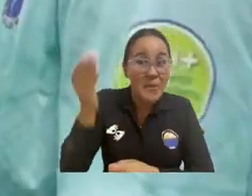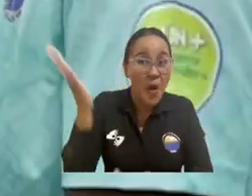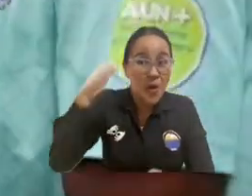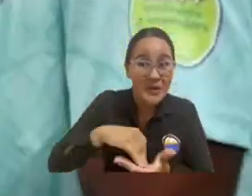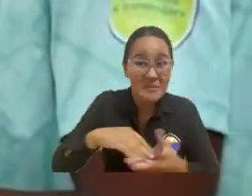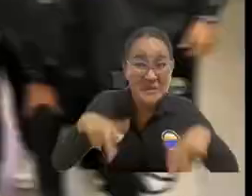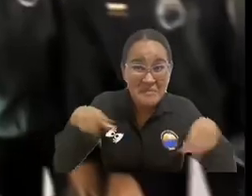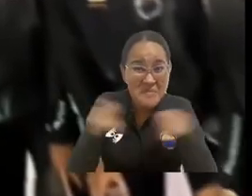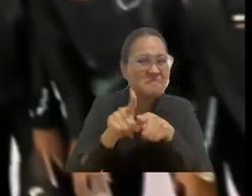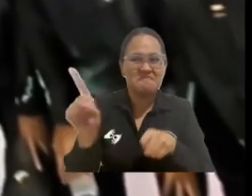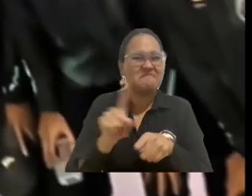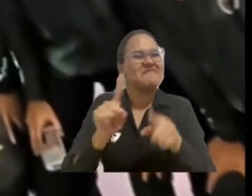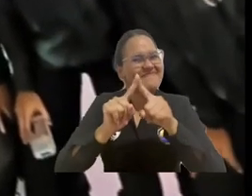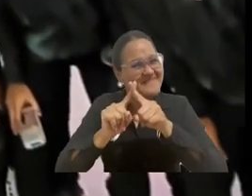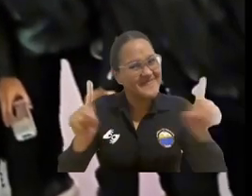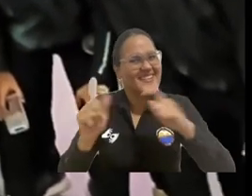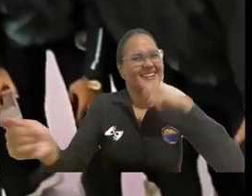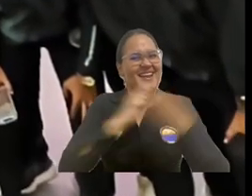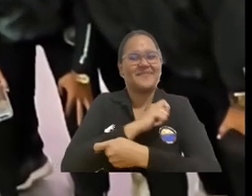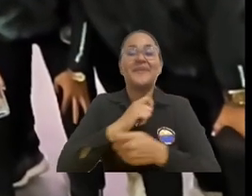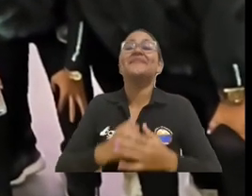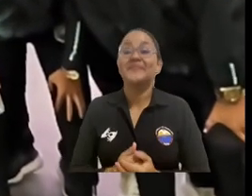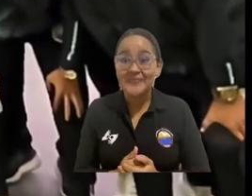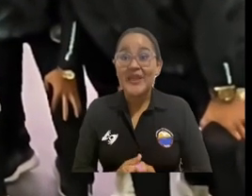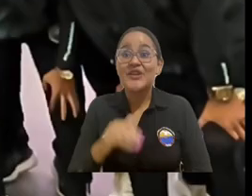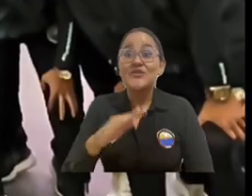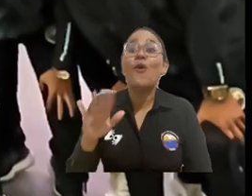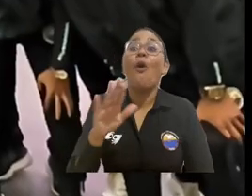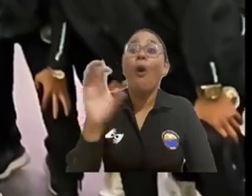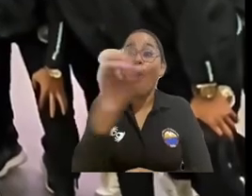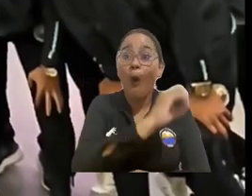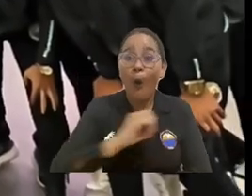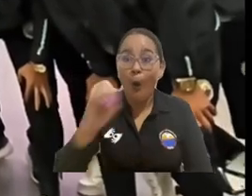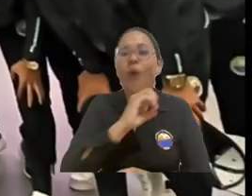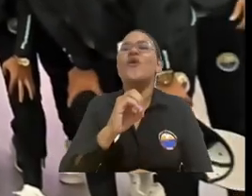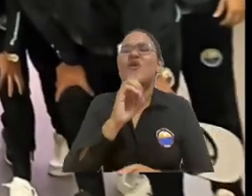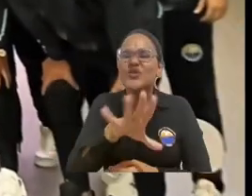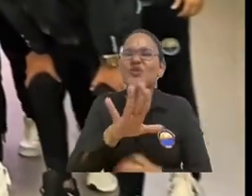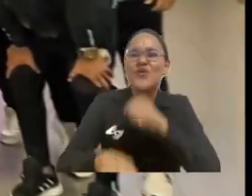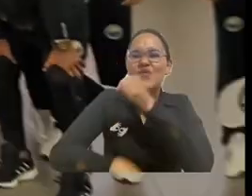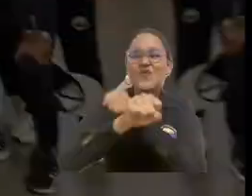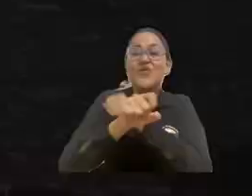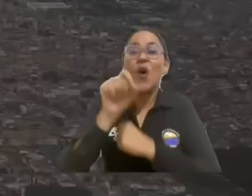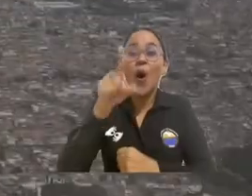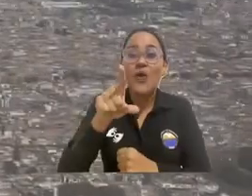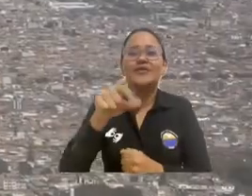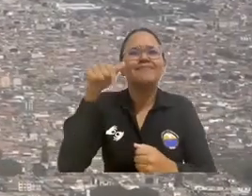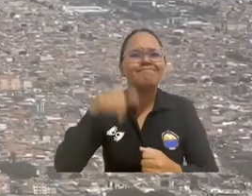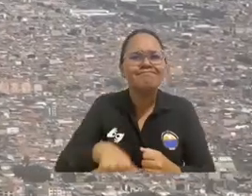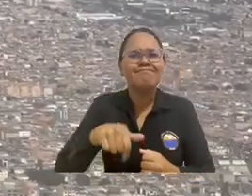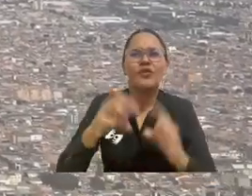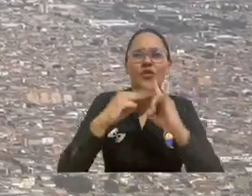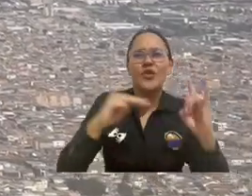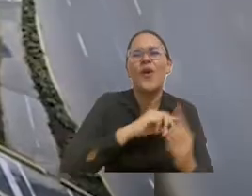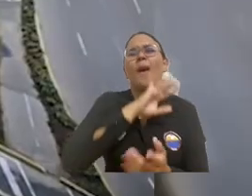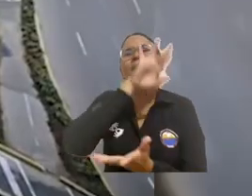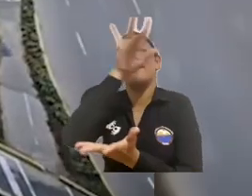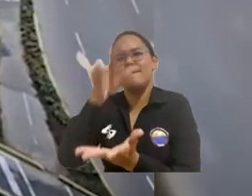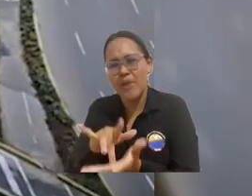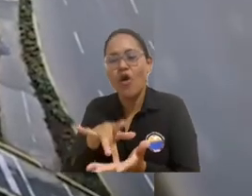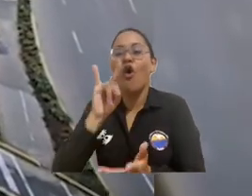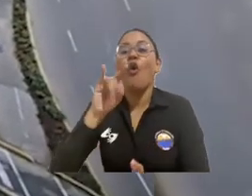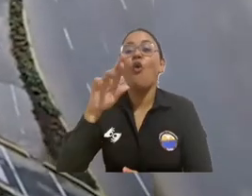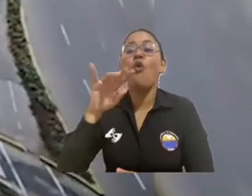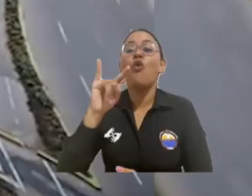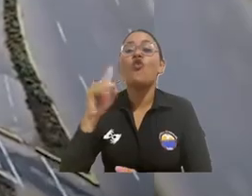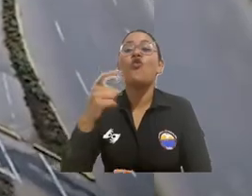misma después de que vuelva. Con deseos de triunfo, la selección masculina de fútbol 11 de la Universidad del Magdalena viajó a Punta del Este,